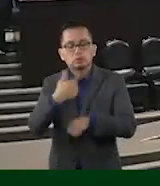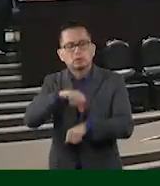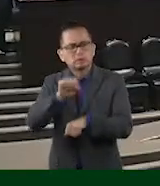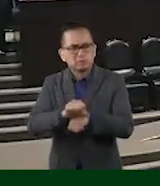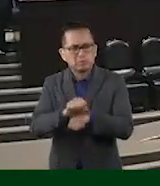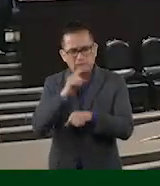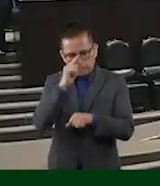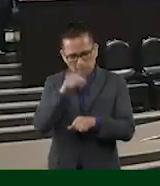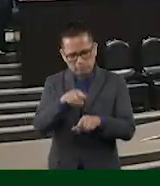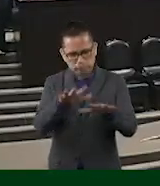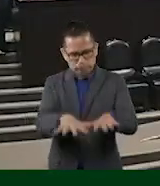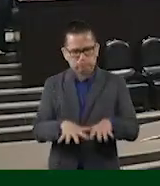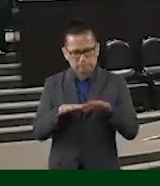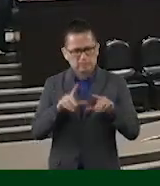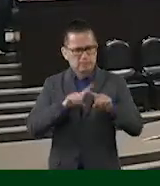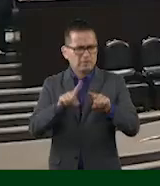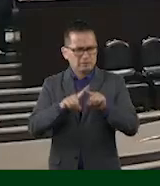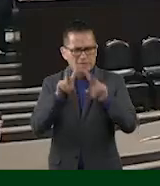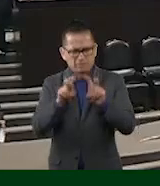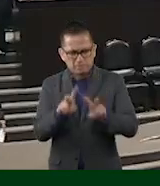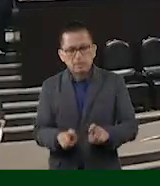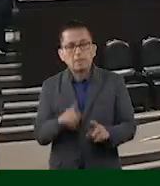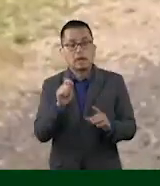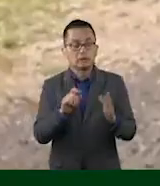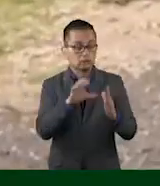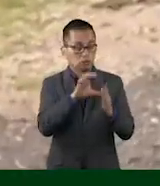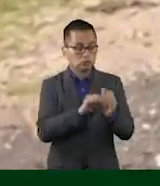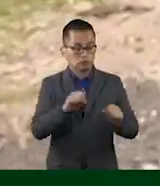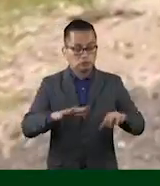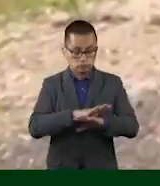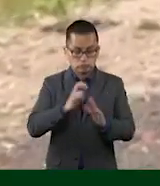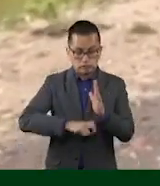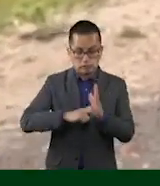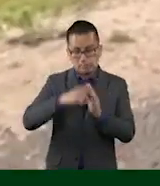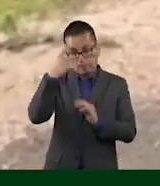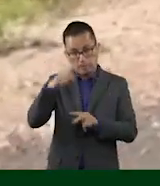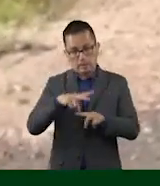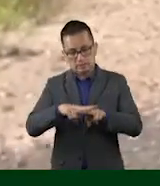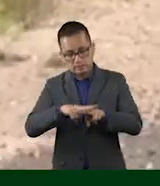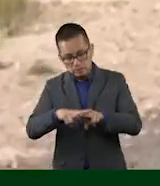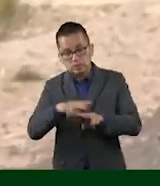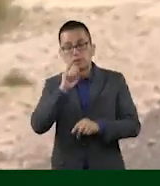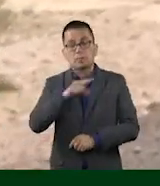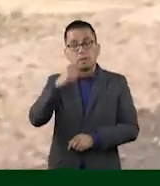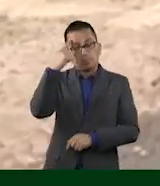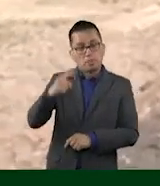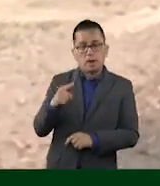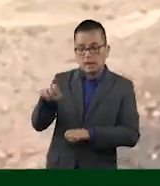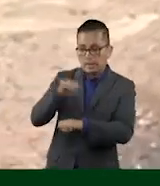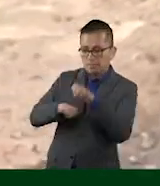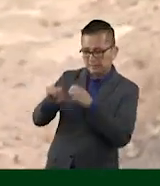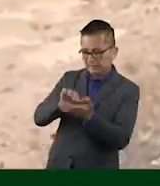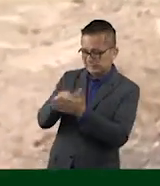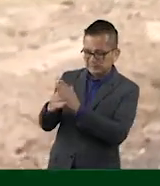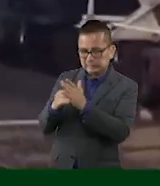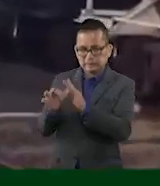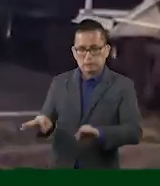abordará en el Pleno la reforma constitucional correspondiente al sistema ferroviario y las empresas estratégicas del